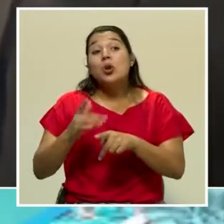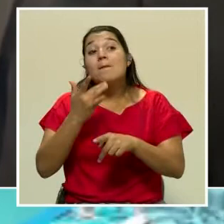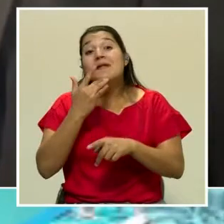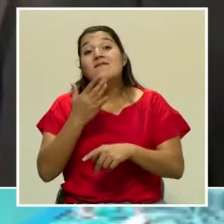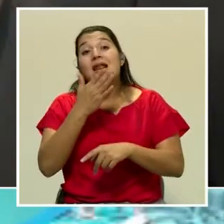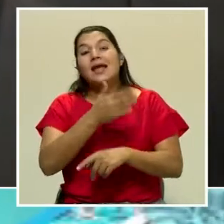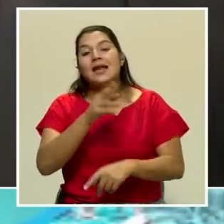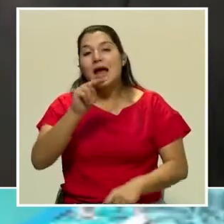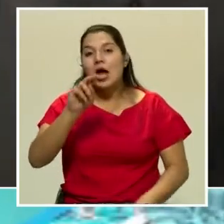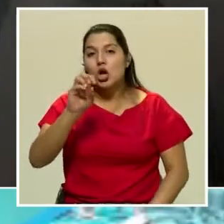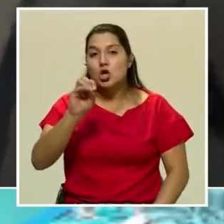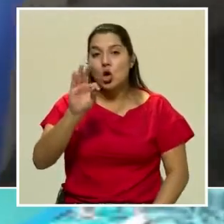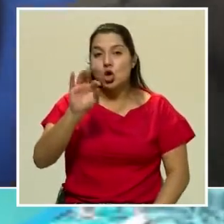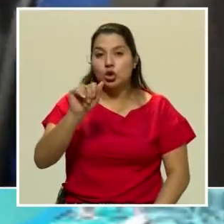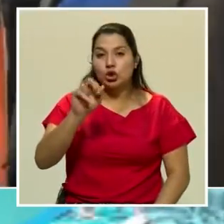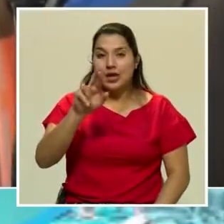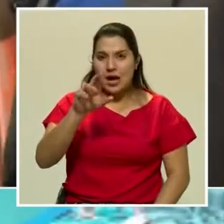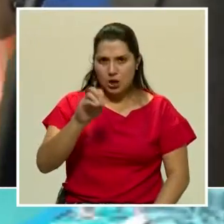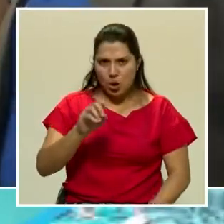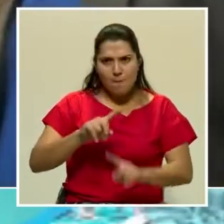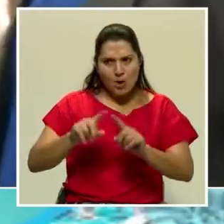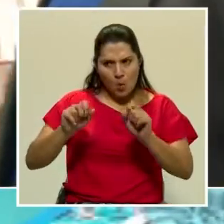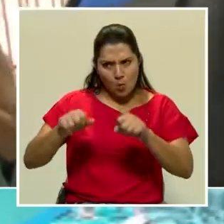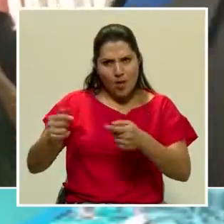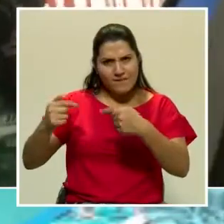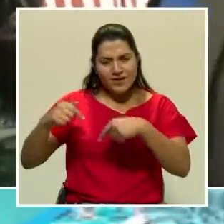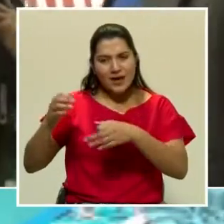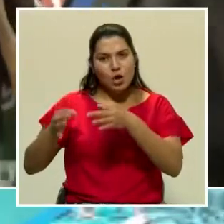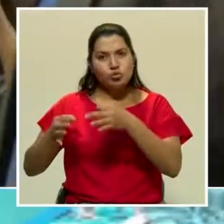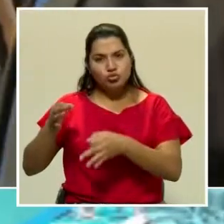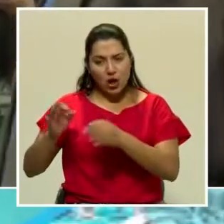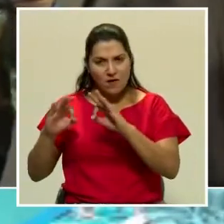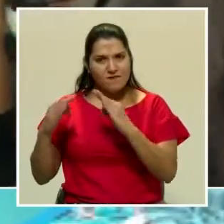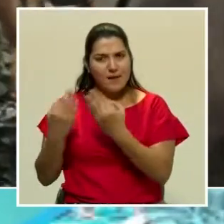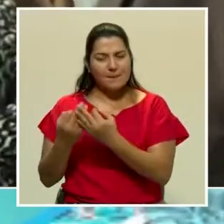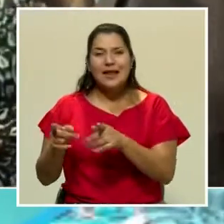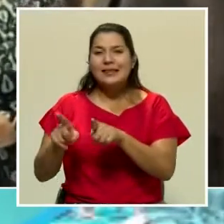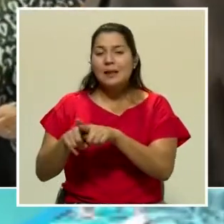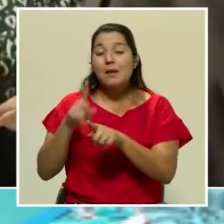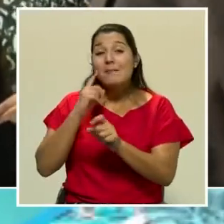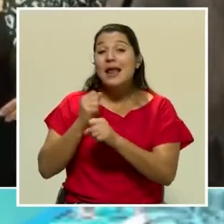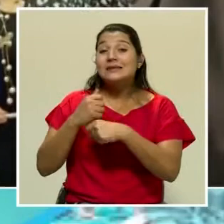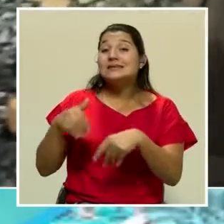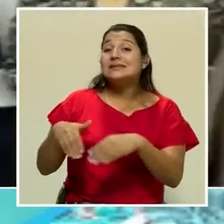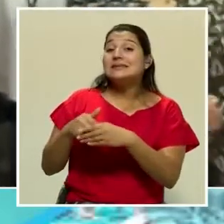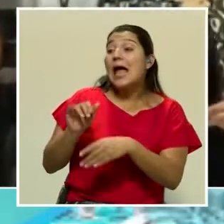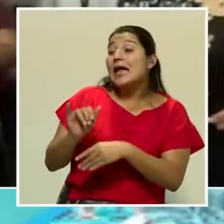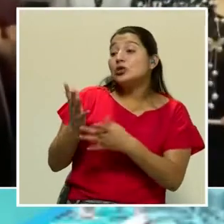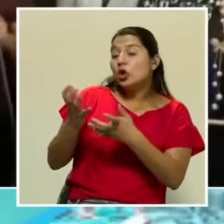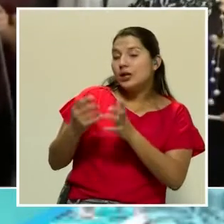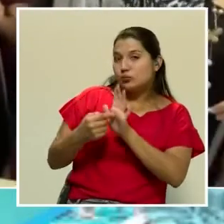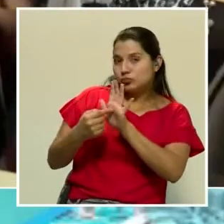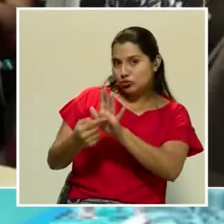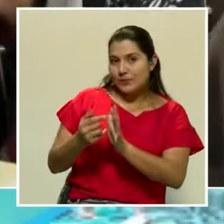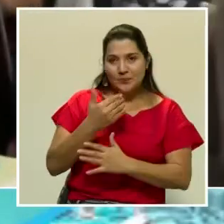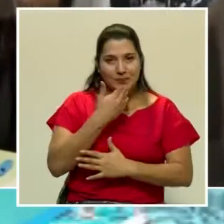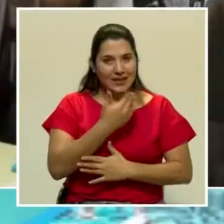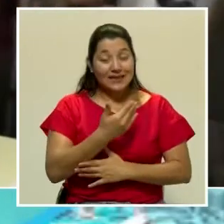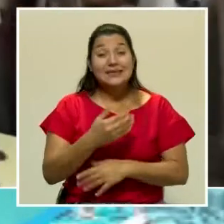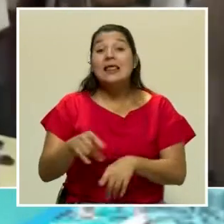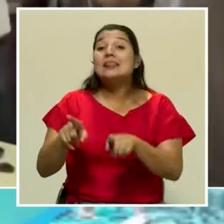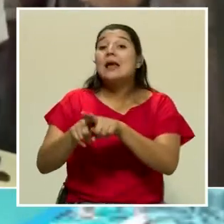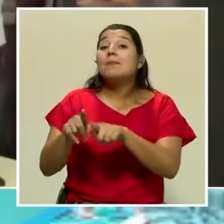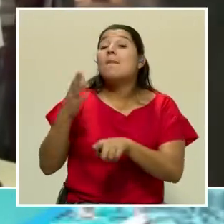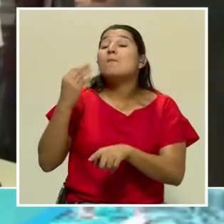para casarse, pero tienen abiertas las puertas de los juzgados también, y eso es lo que quisimos hacer notar. Gracias. Además, porque